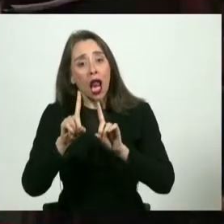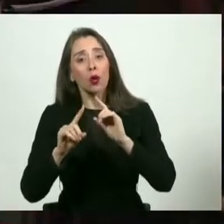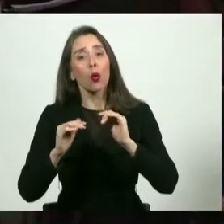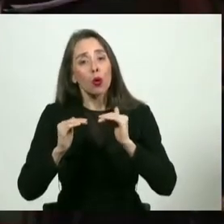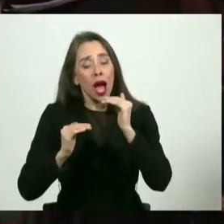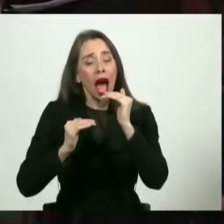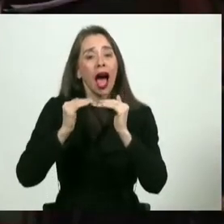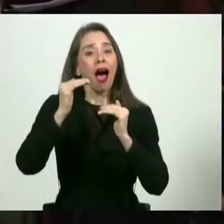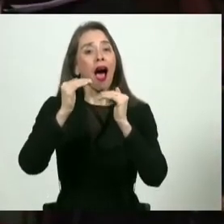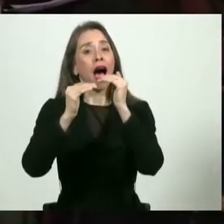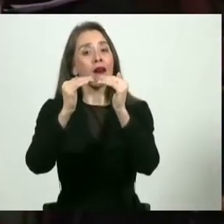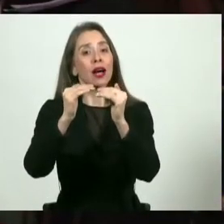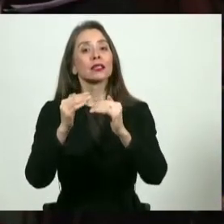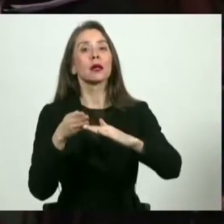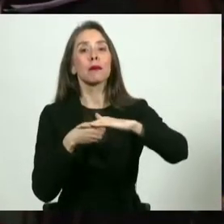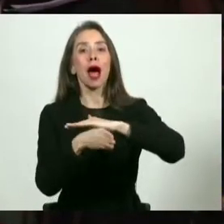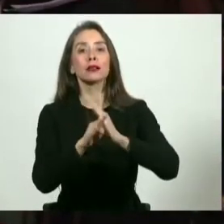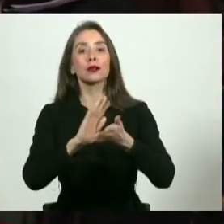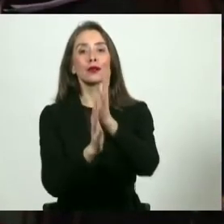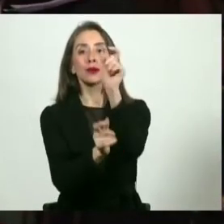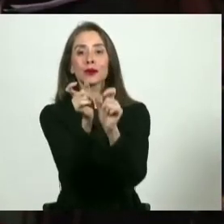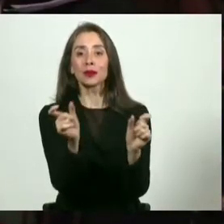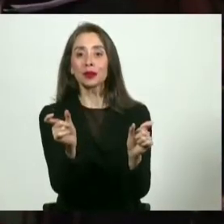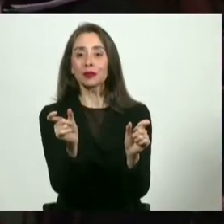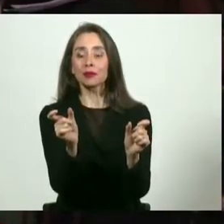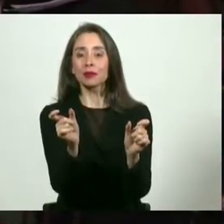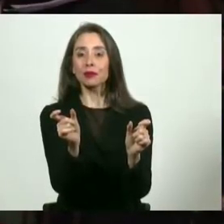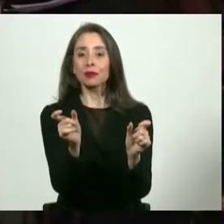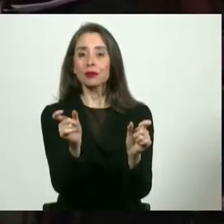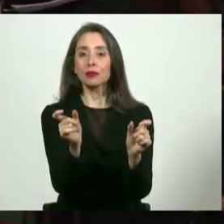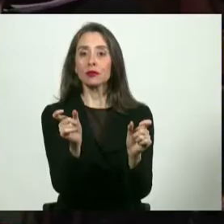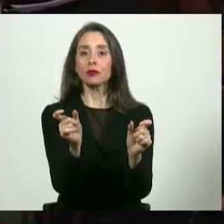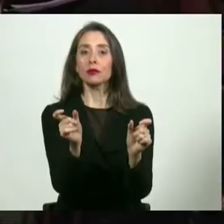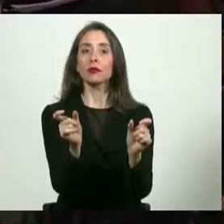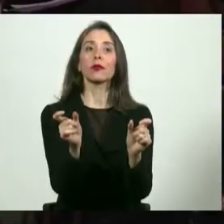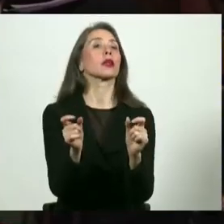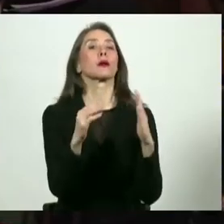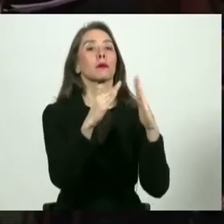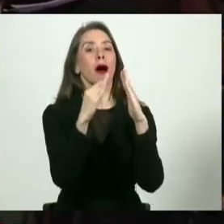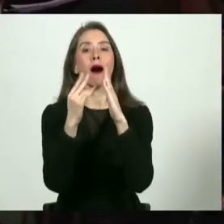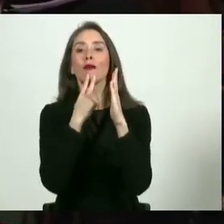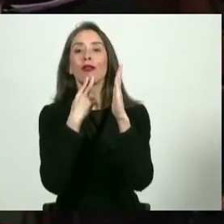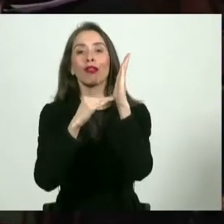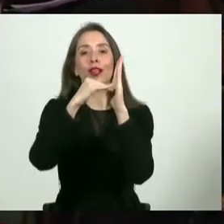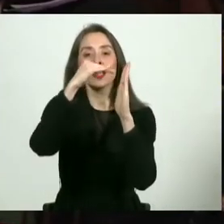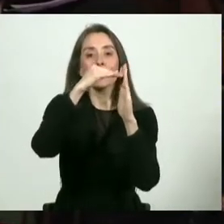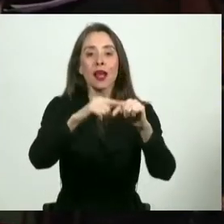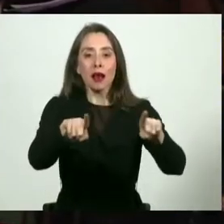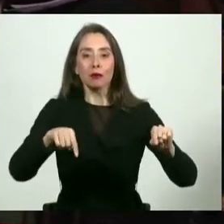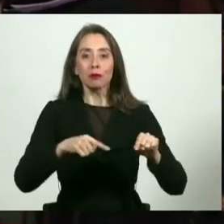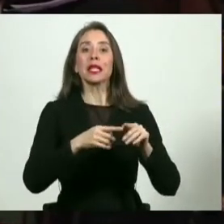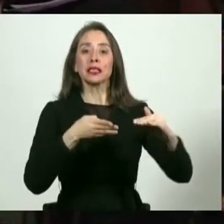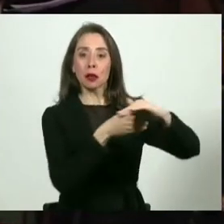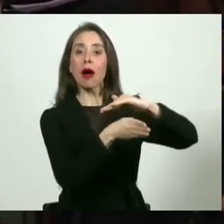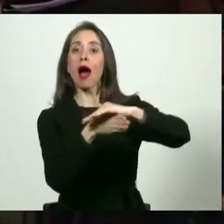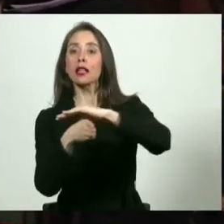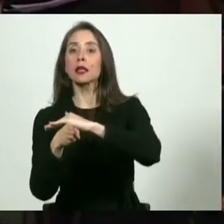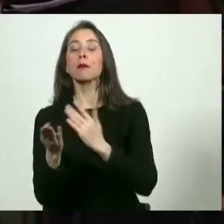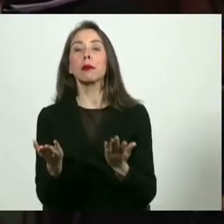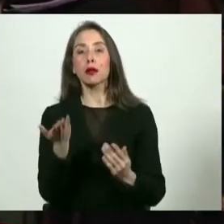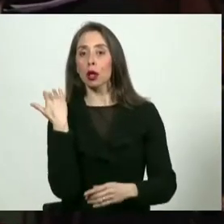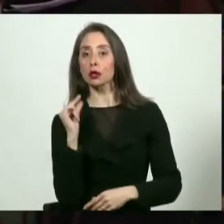avances para el acceso universal en materia de las viviendas, de las habitaciones, pero que veíamos un